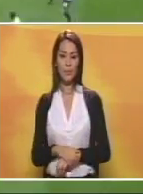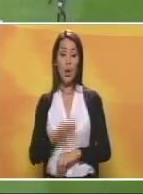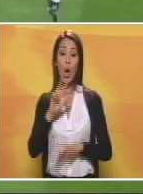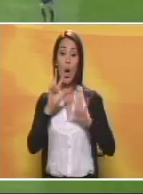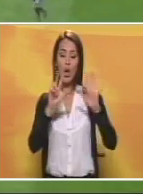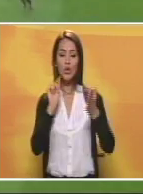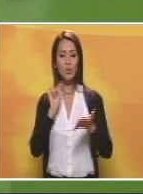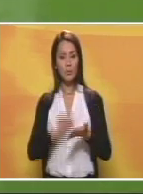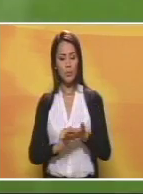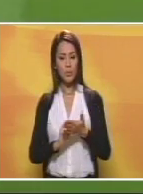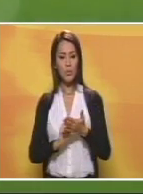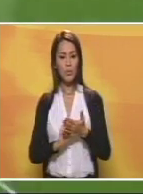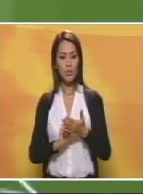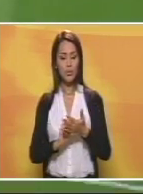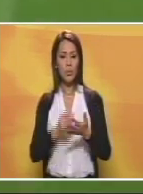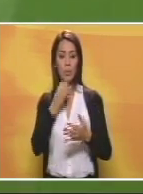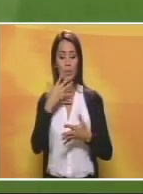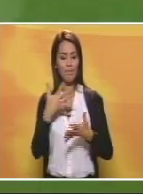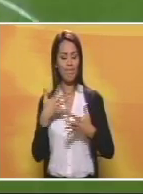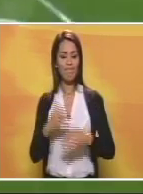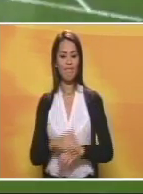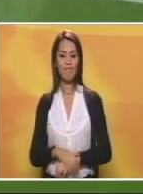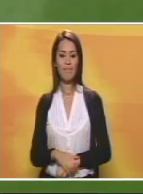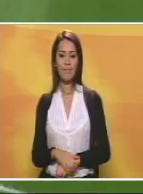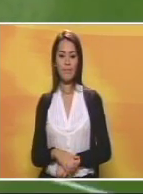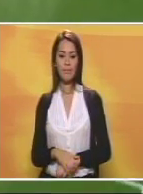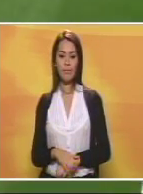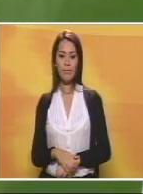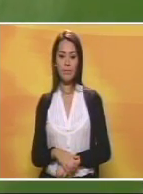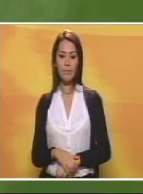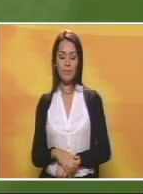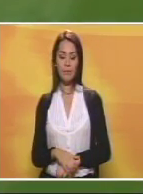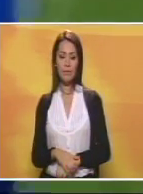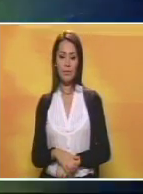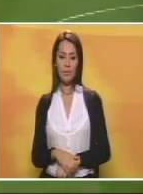puntos de ventaja tienen los Hotspurs sobre el Chelsea.